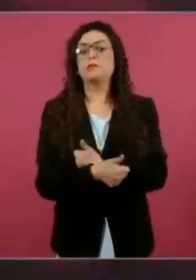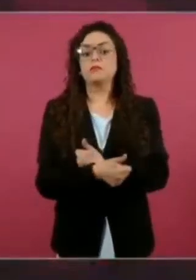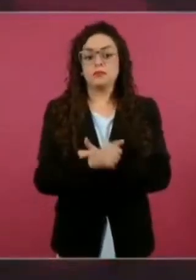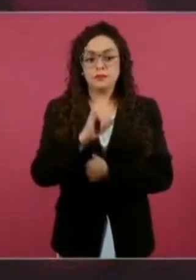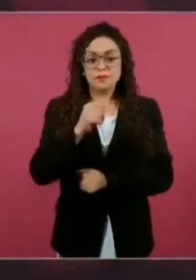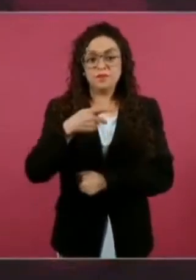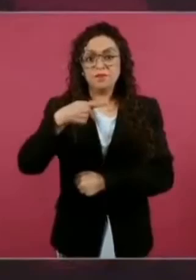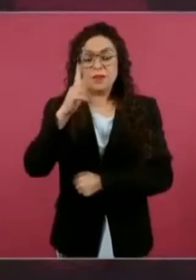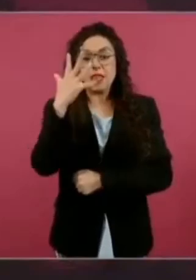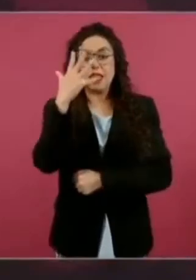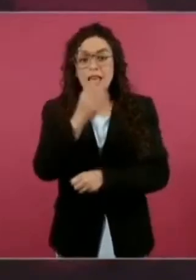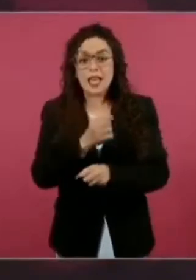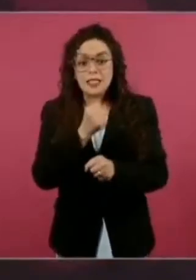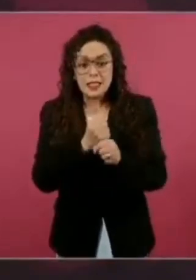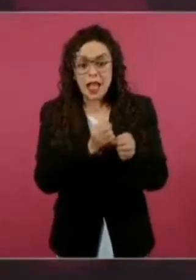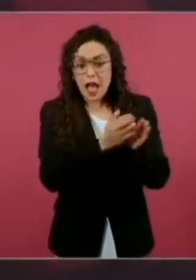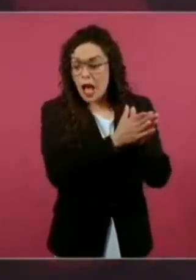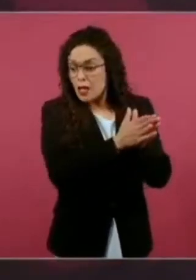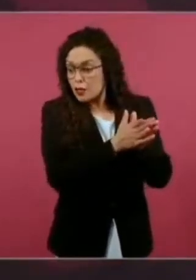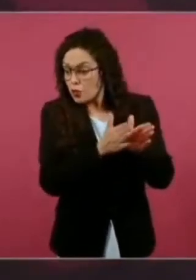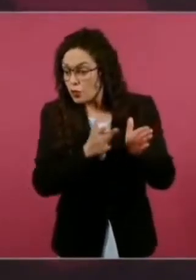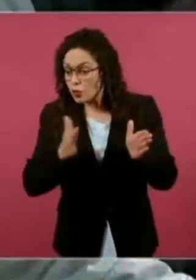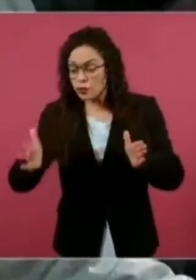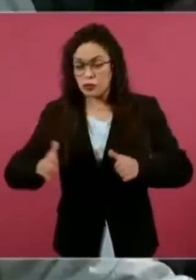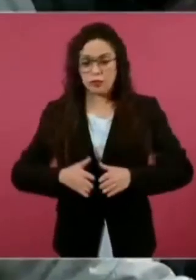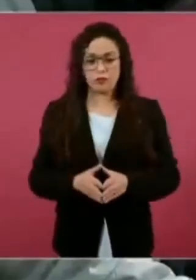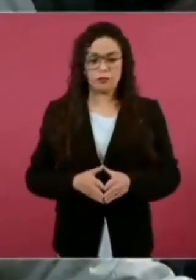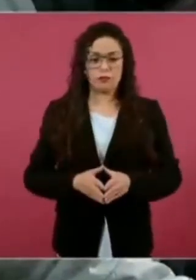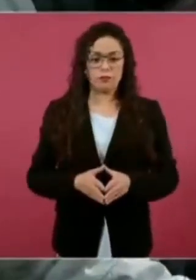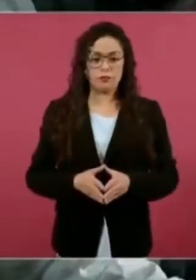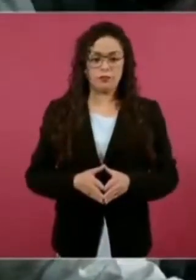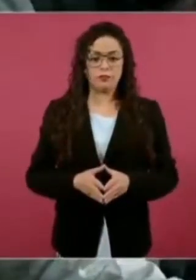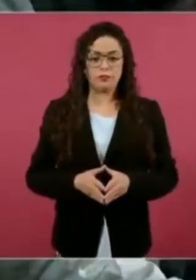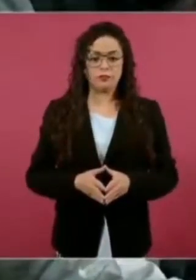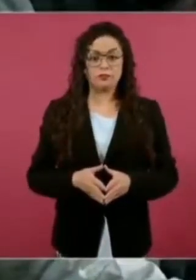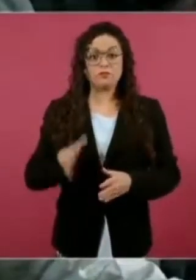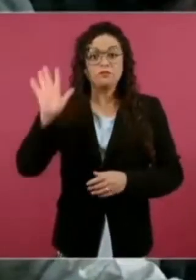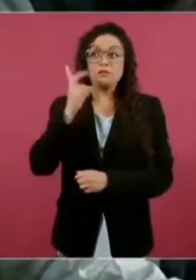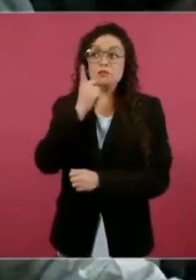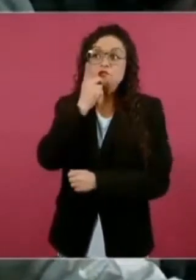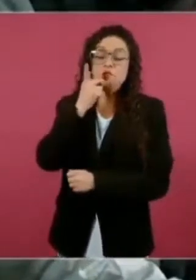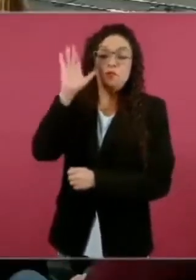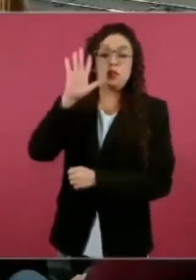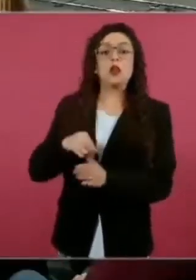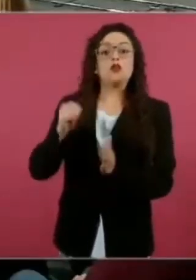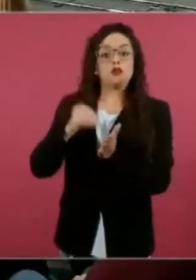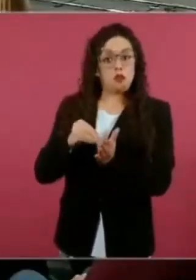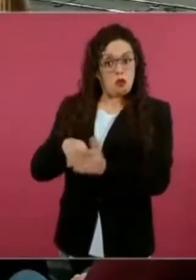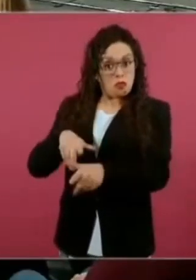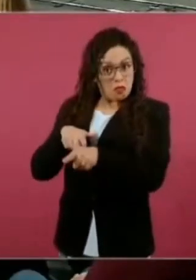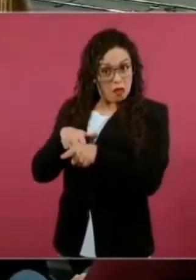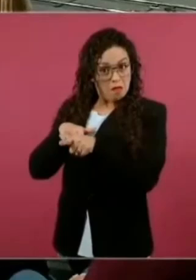el tema es de que los mantiene, o sea, supuestamente es que los mantiene, de según se dice. El recibir